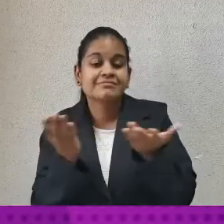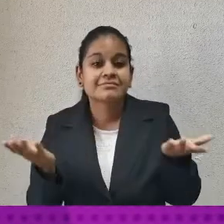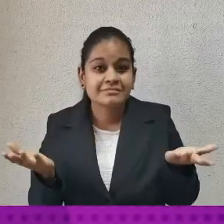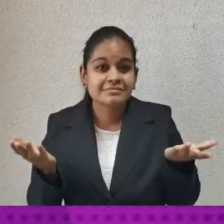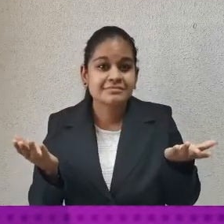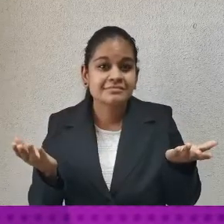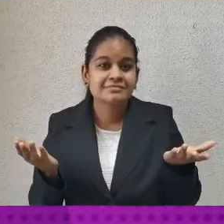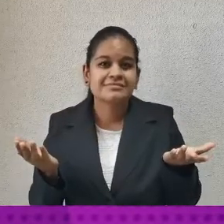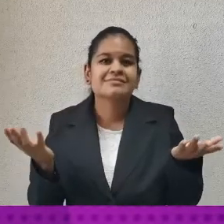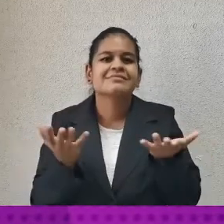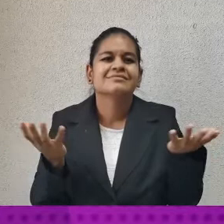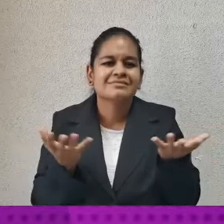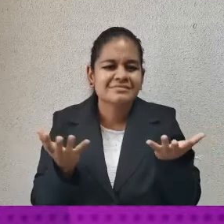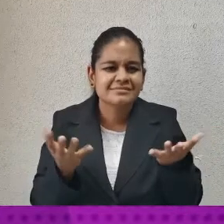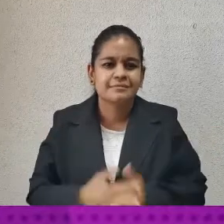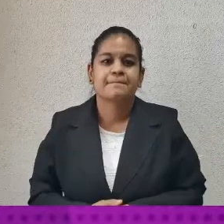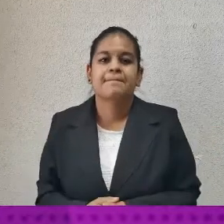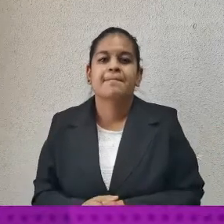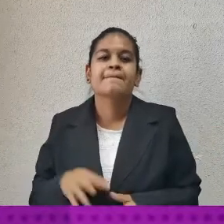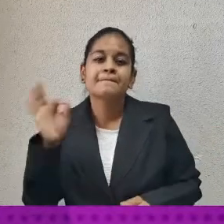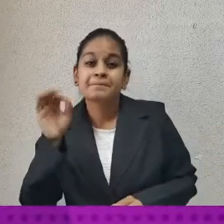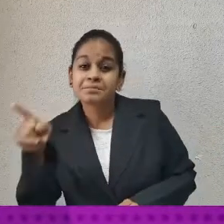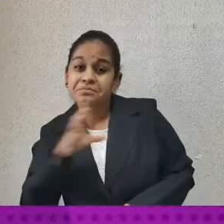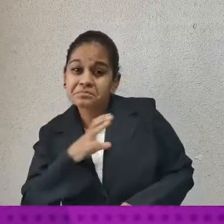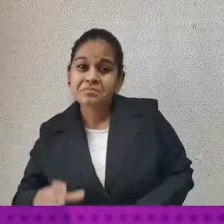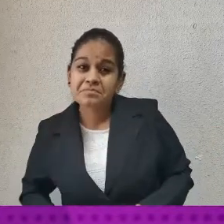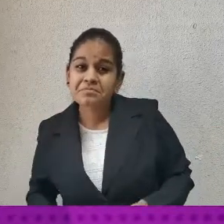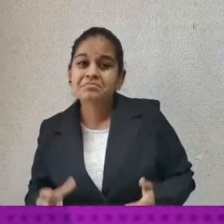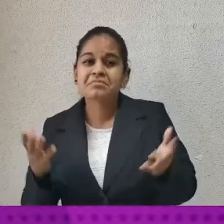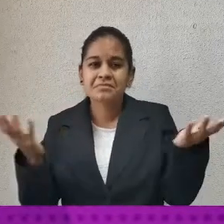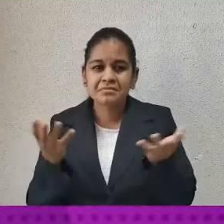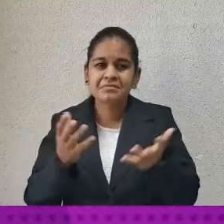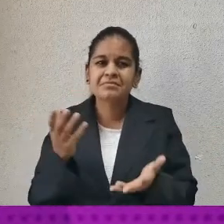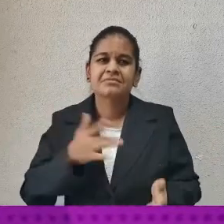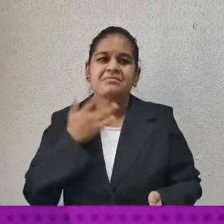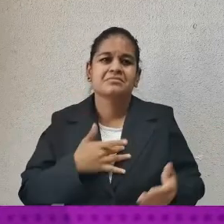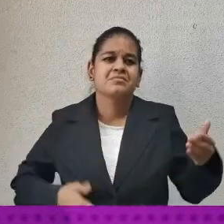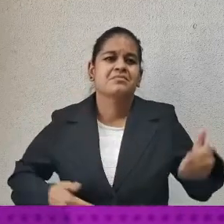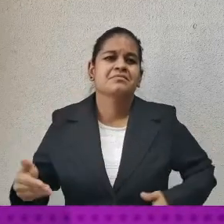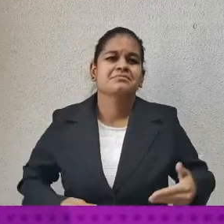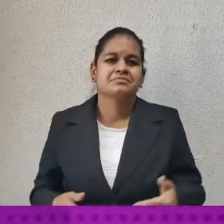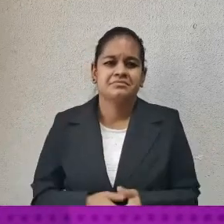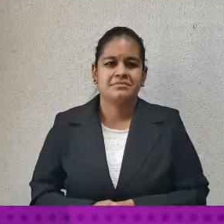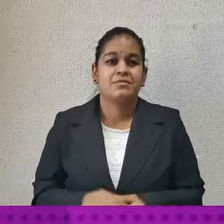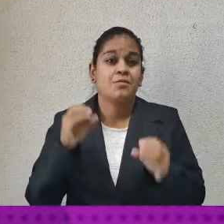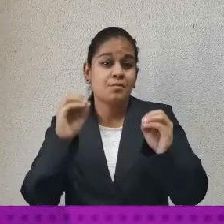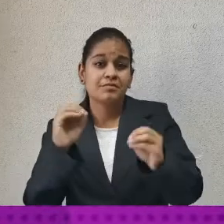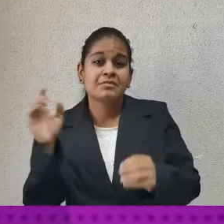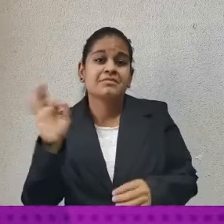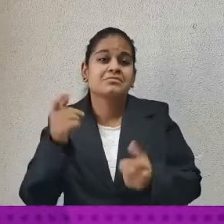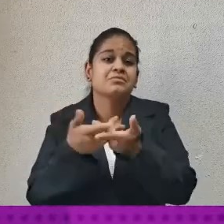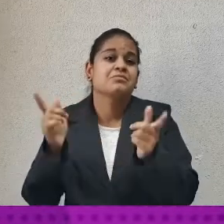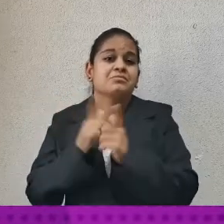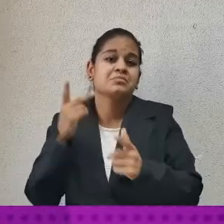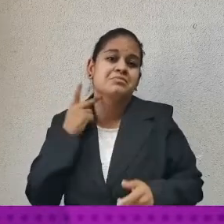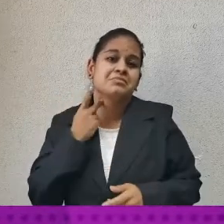cómputo. ¿Qué es lo que debe de hacer un ciudadano? ¿Qué es lo que habitualmente hace un ciudadano que es candidato, que es candidata,